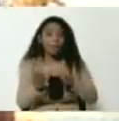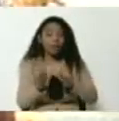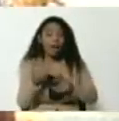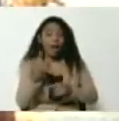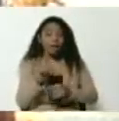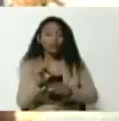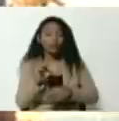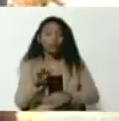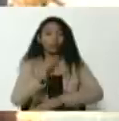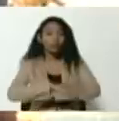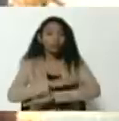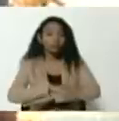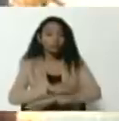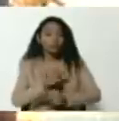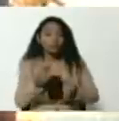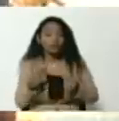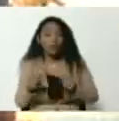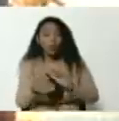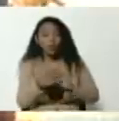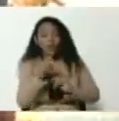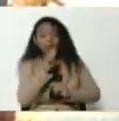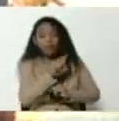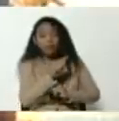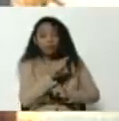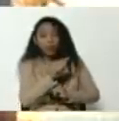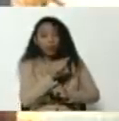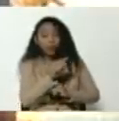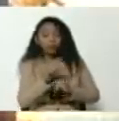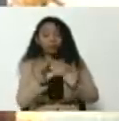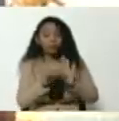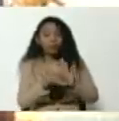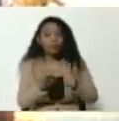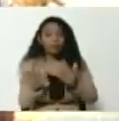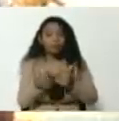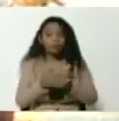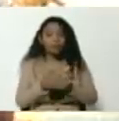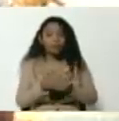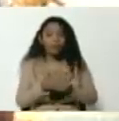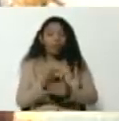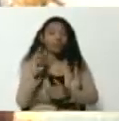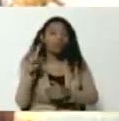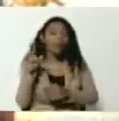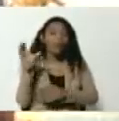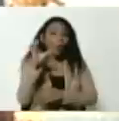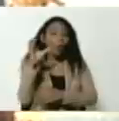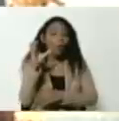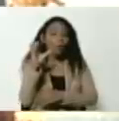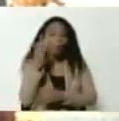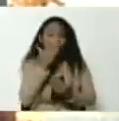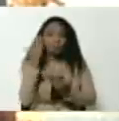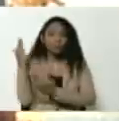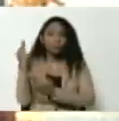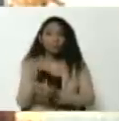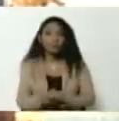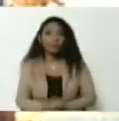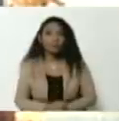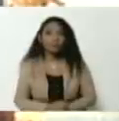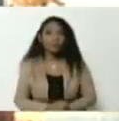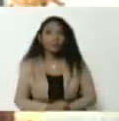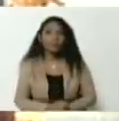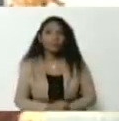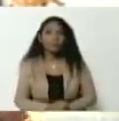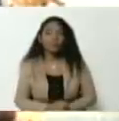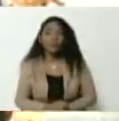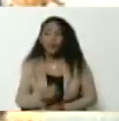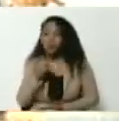ya tomadas en contra de estos ladrones. Para cerrar, y por la W de Colombia, Gabriela González. Buenas